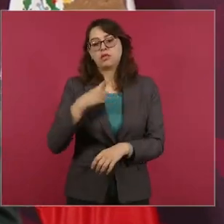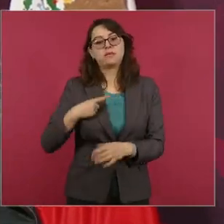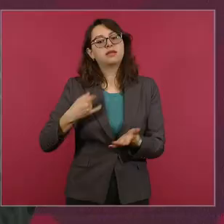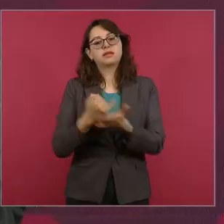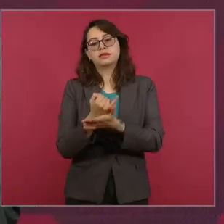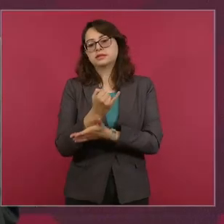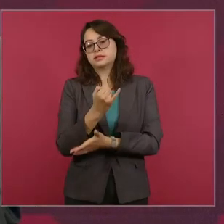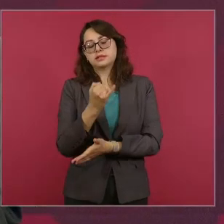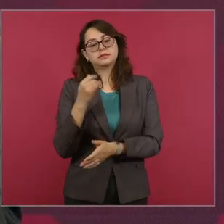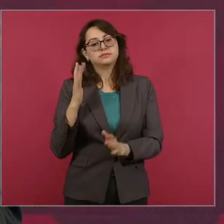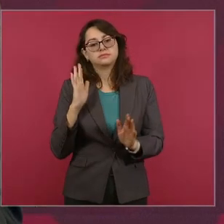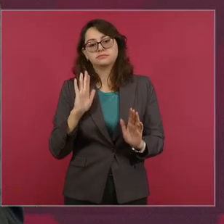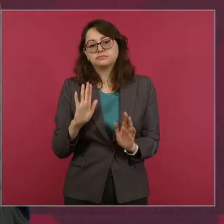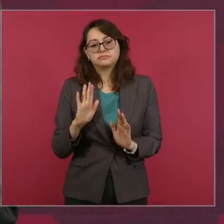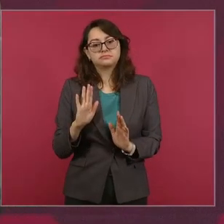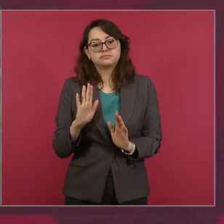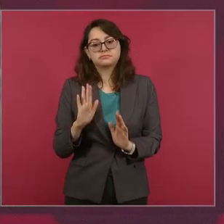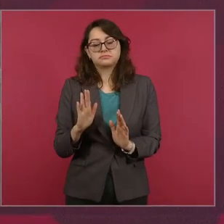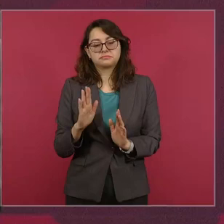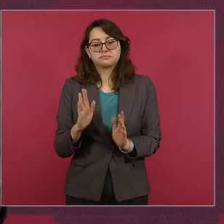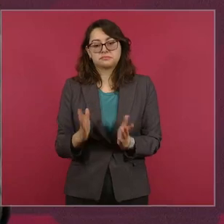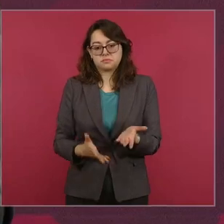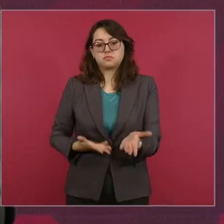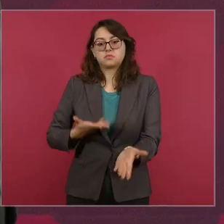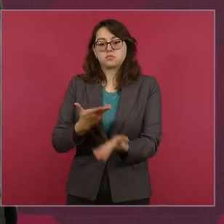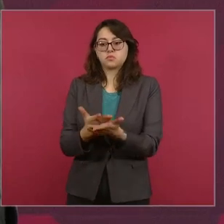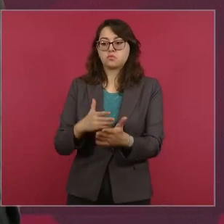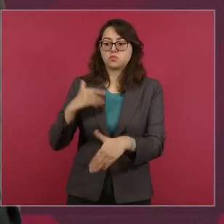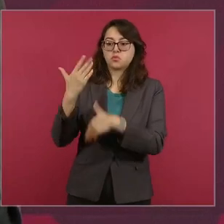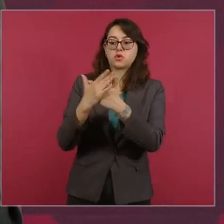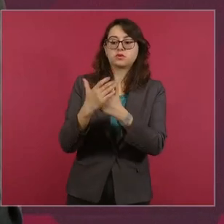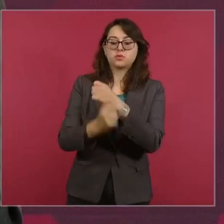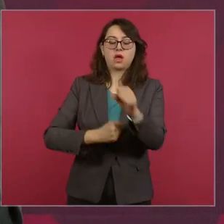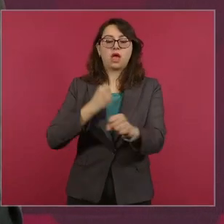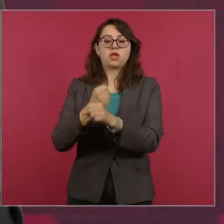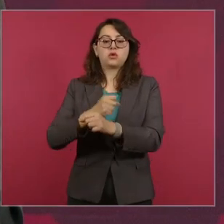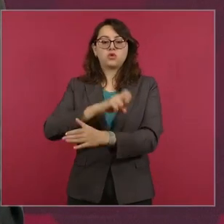a presentar el próximo presupuesto,